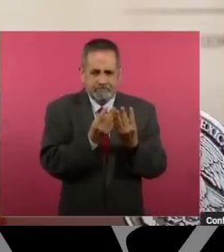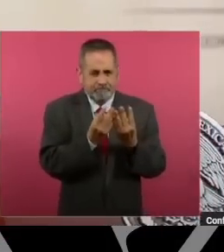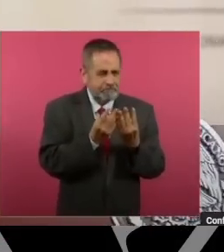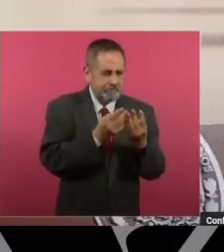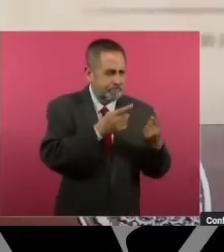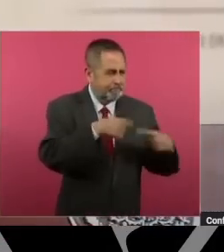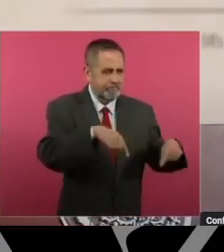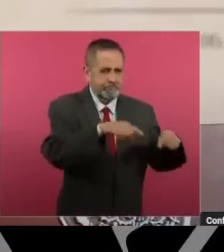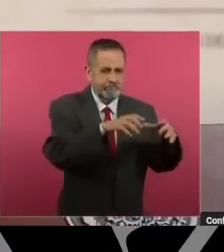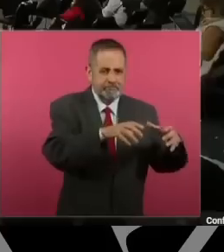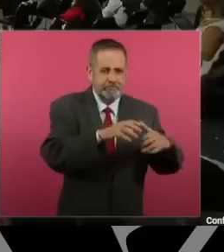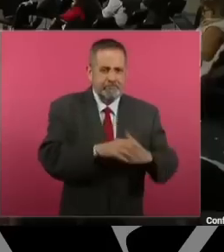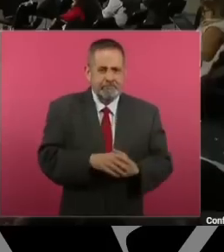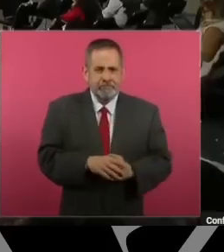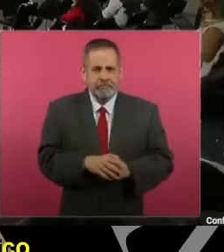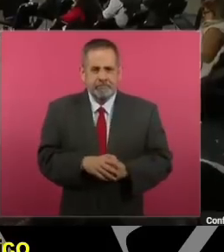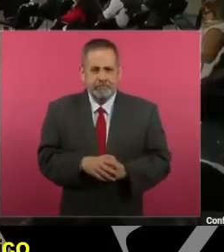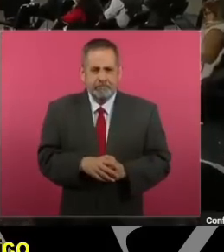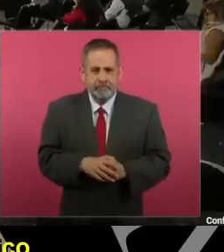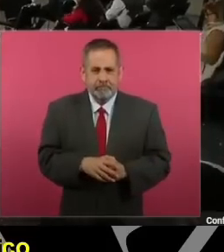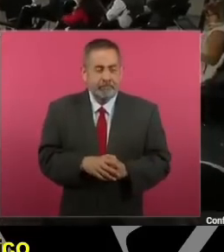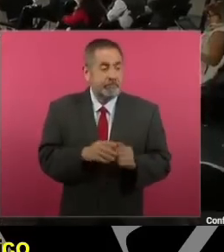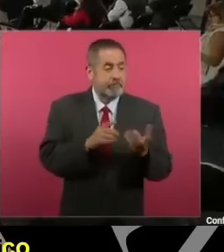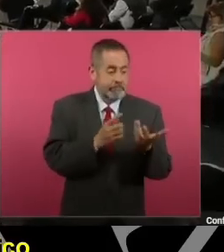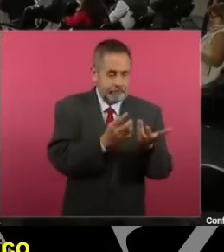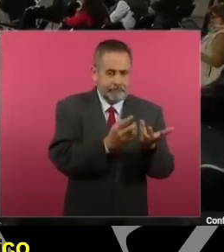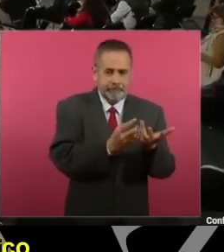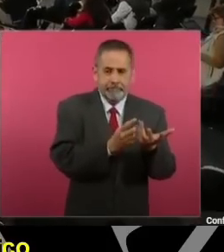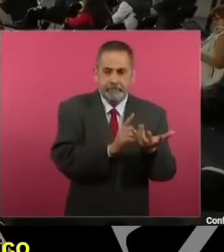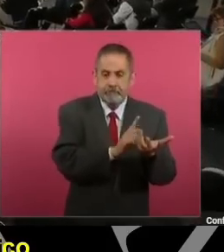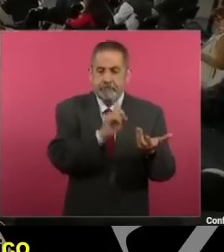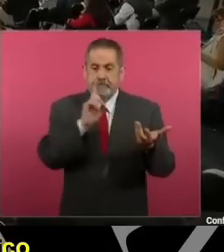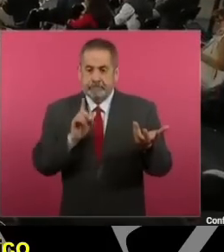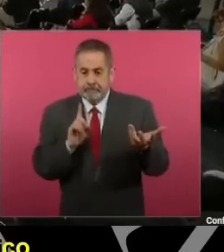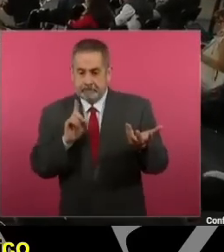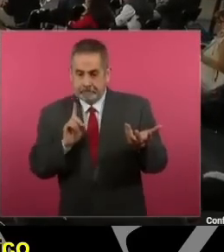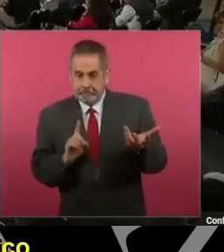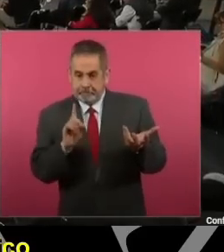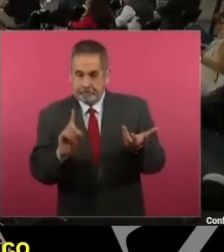y hay dos o tres que les están cuidando las espaldas